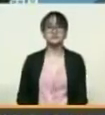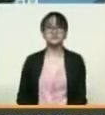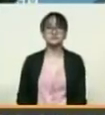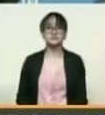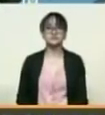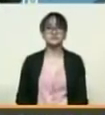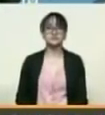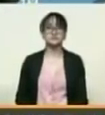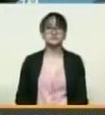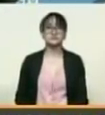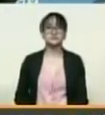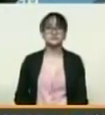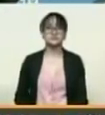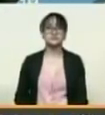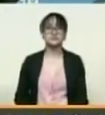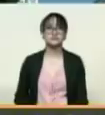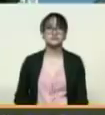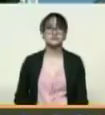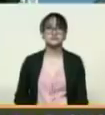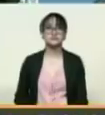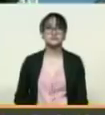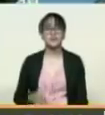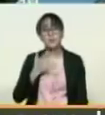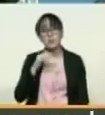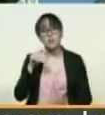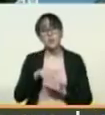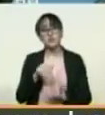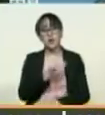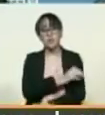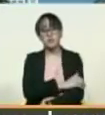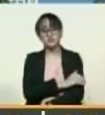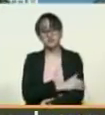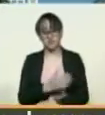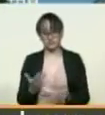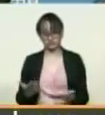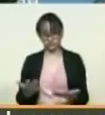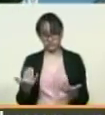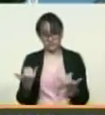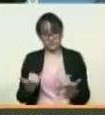Y si votara por la oposición tradicional, y en